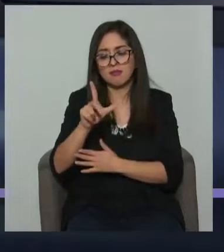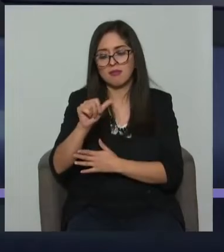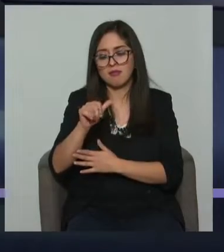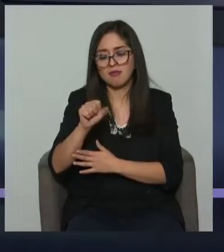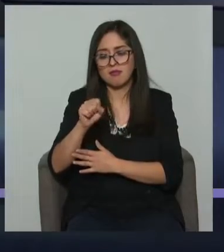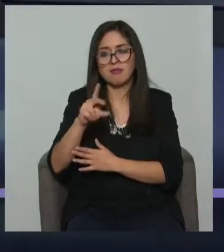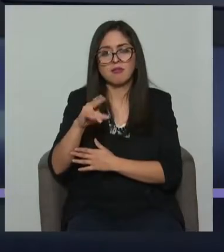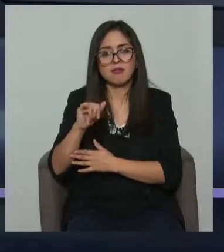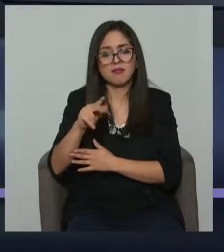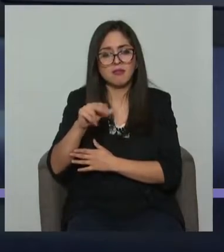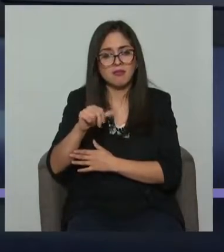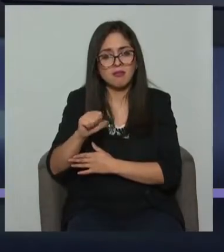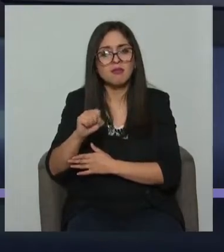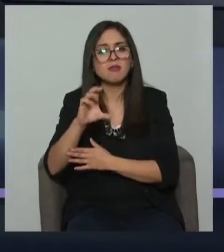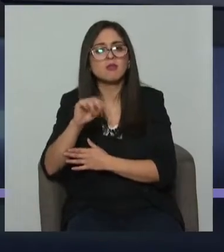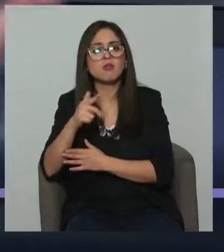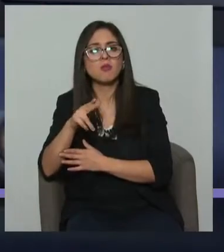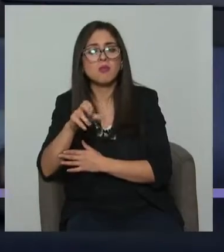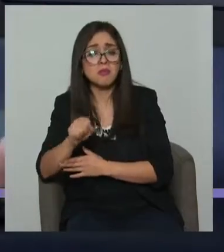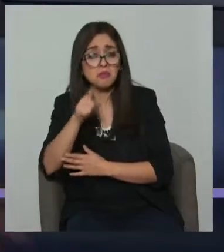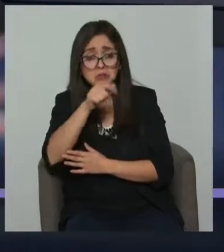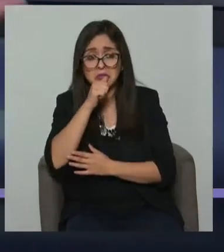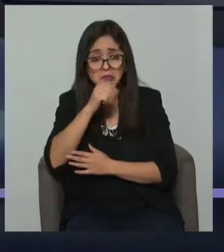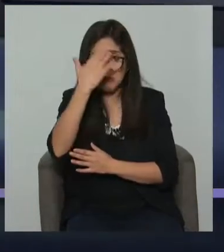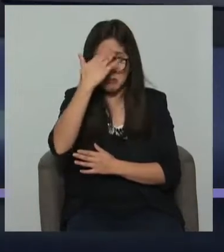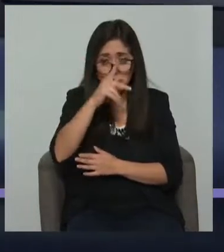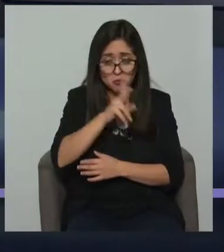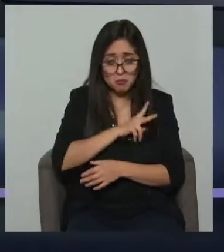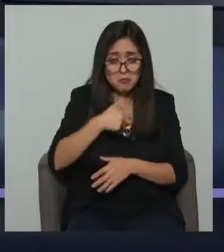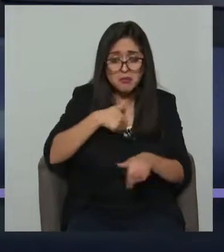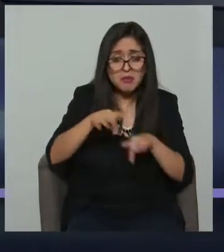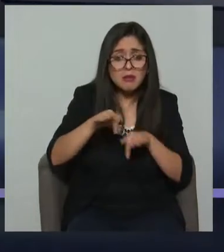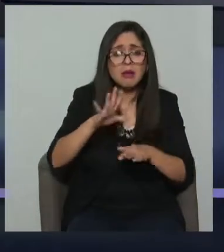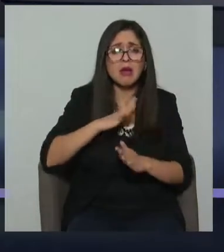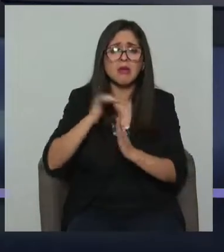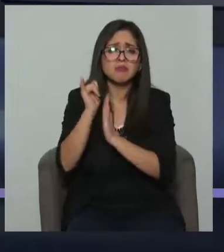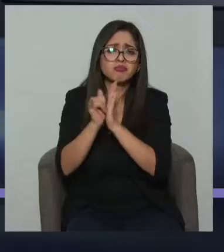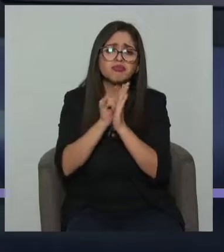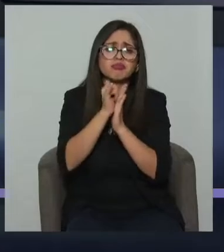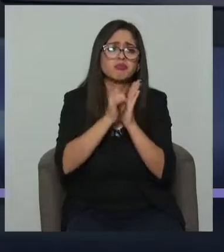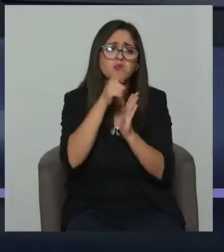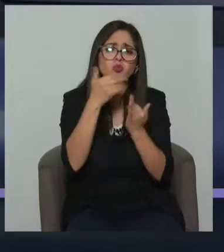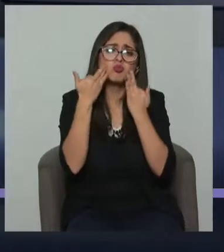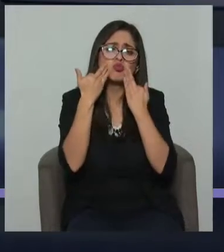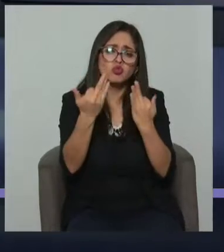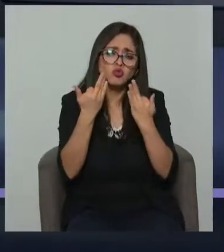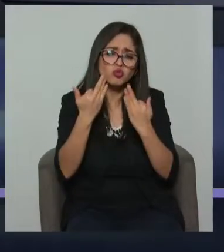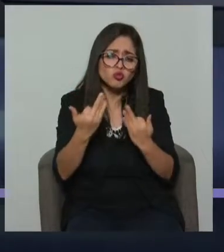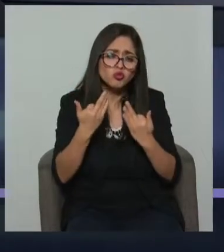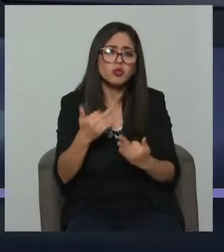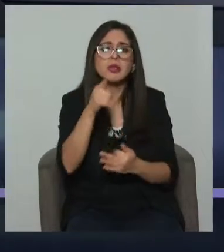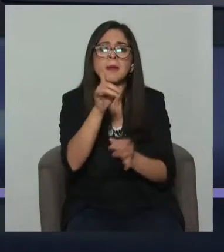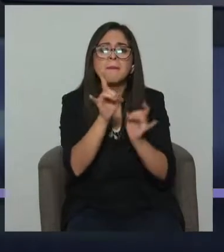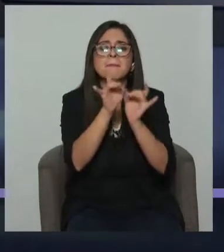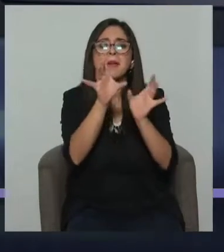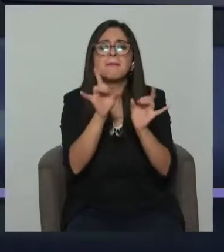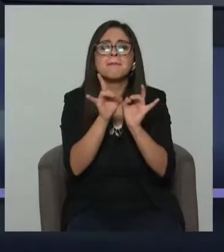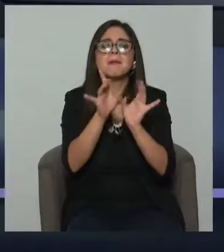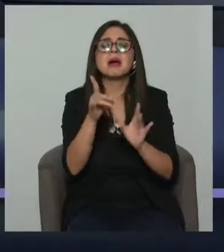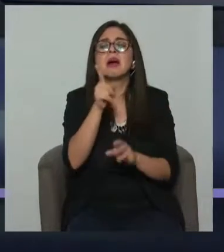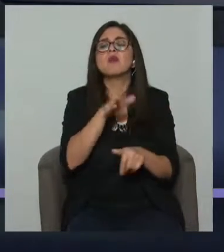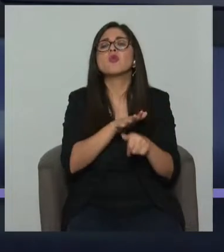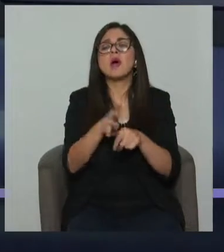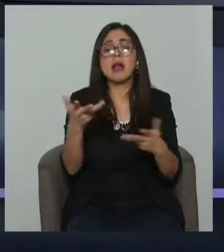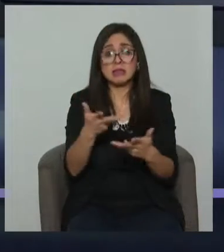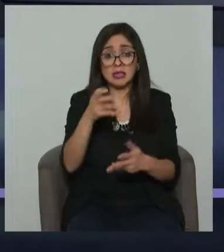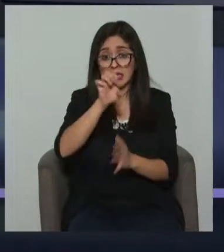aparecemos. Si no conoce nuestro trabajo, métase a YouTube. Ahí hay muchos videos de nuestro trabajo para que tenga una probadita de lo que hacemos. Y si ya conoce